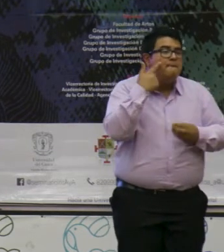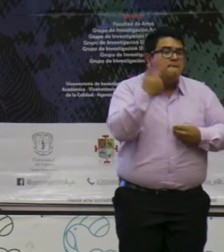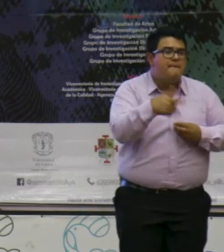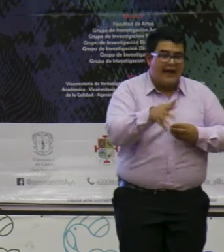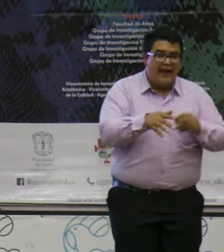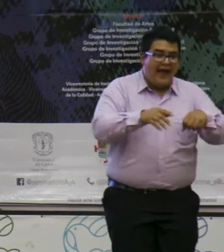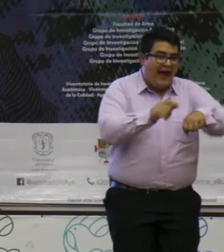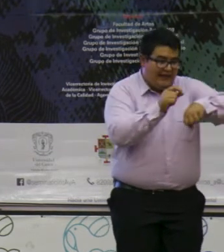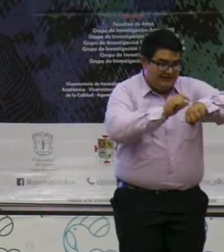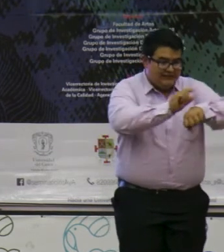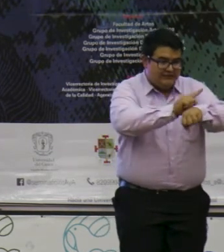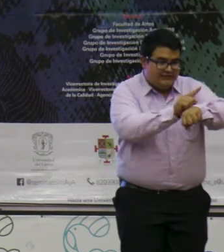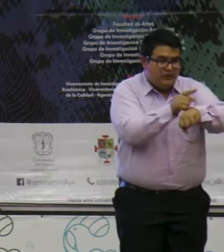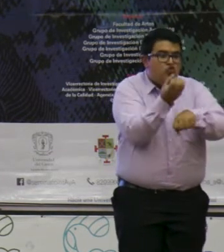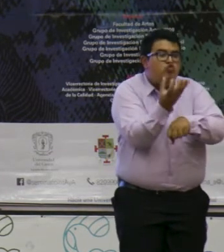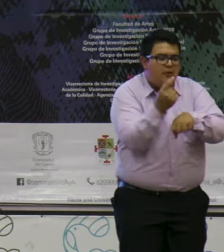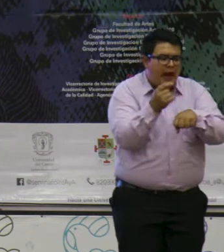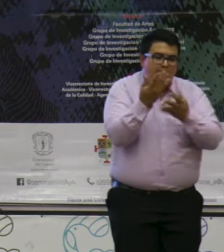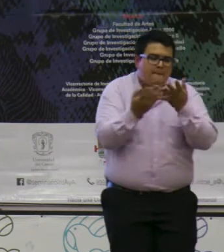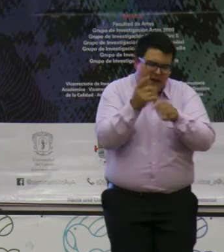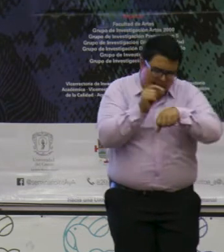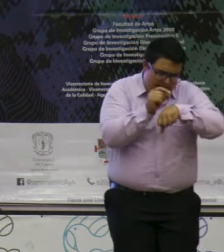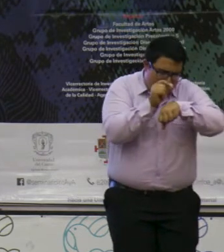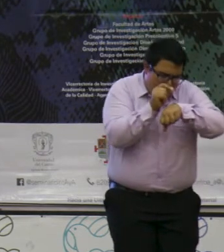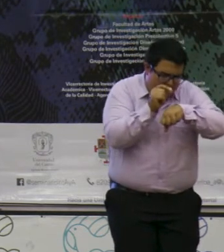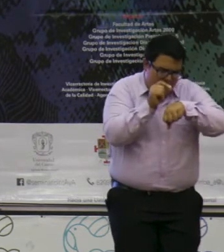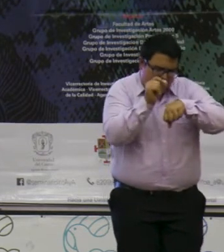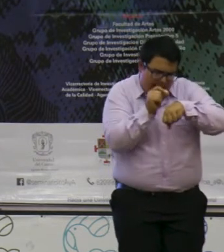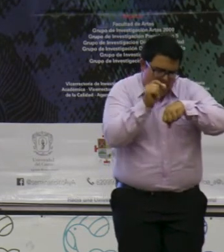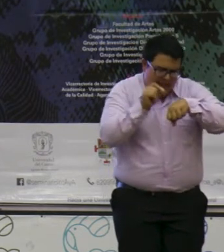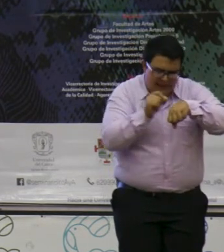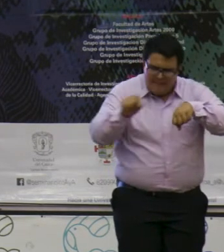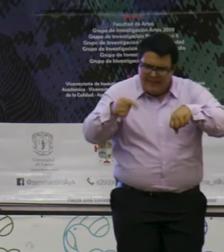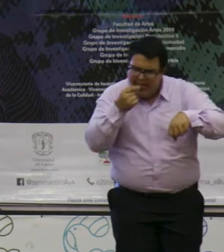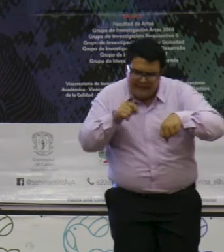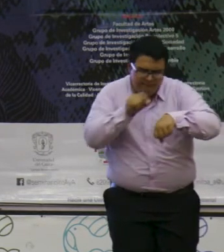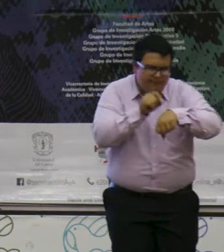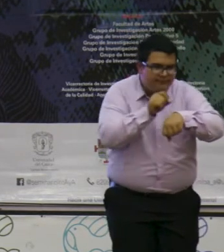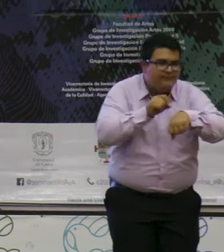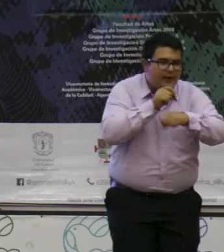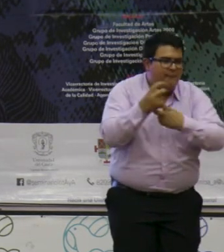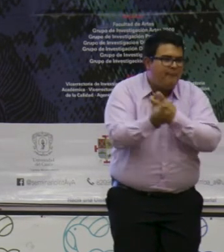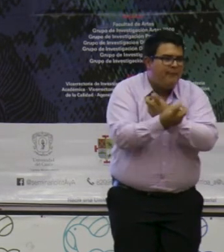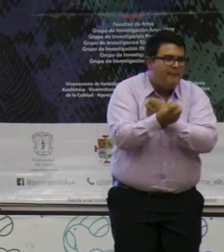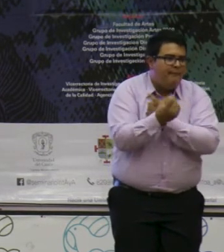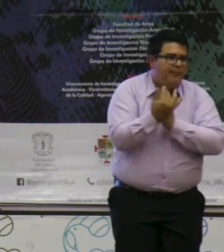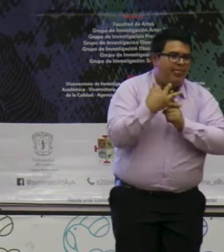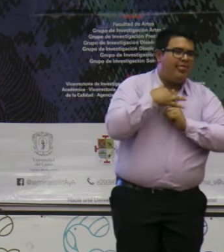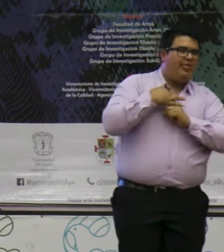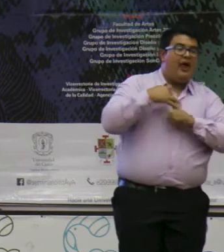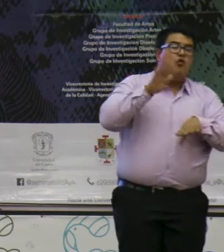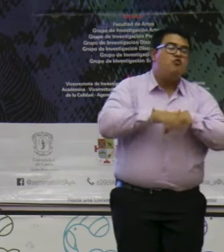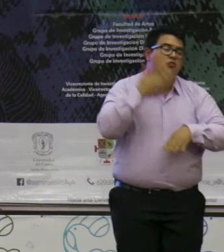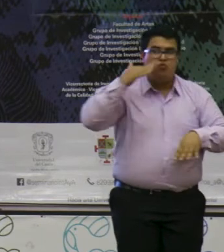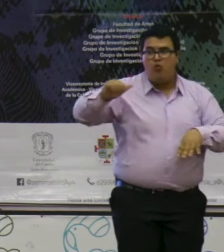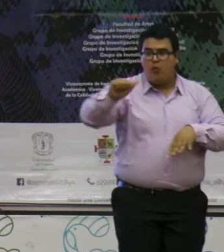de los relojes para hacerlos fluorescentes y toda la gente que se intoxicó y además que eran solo mujeres por esta fantasía que había de que las mujeres son más